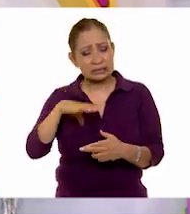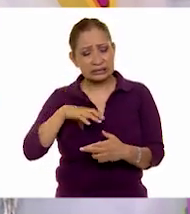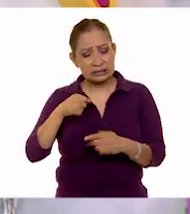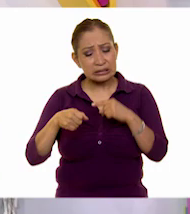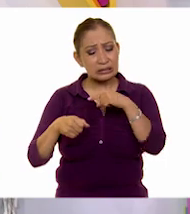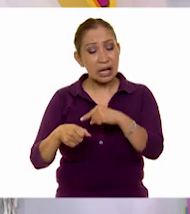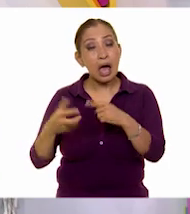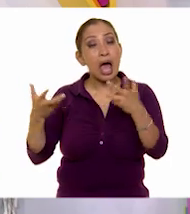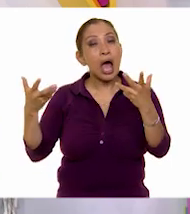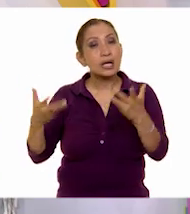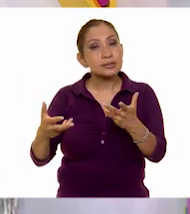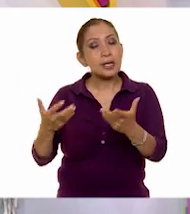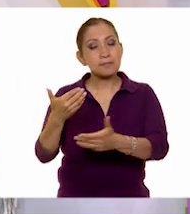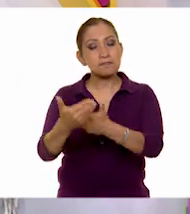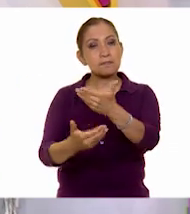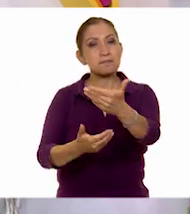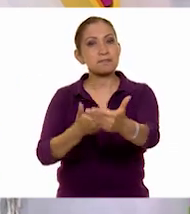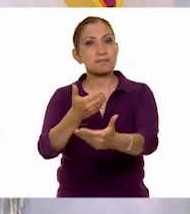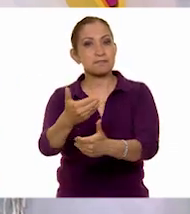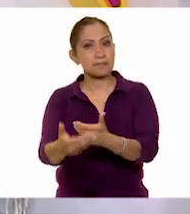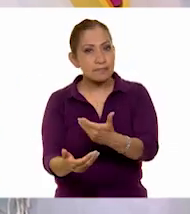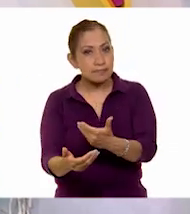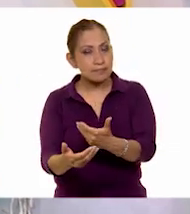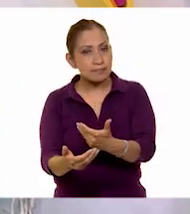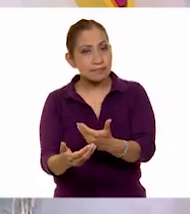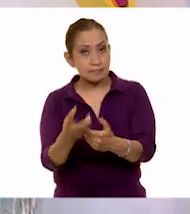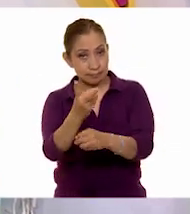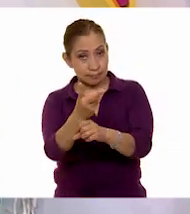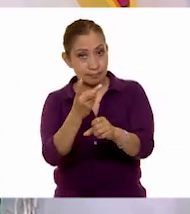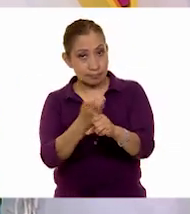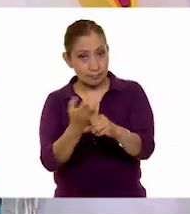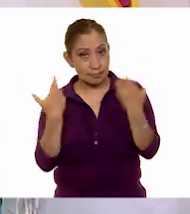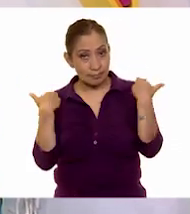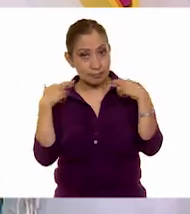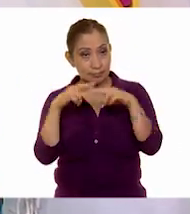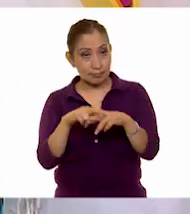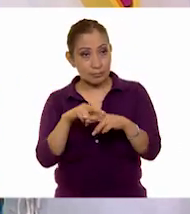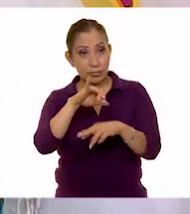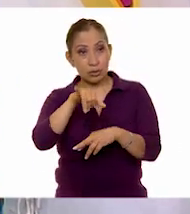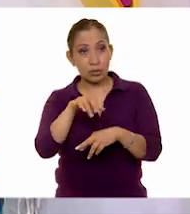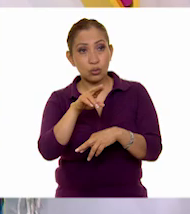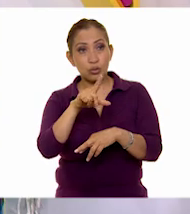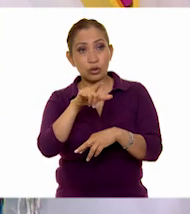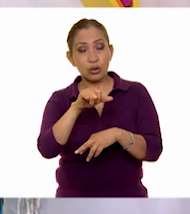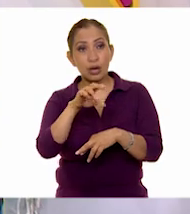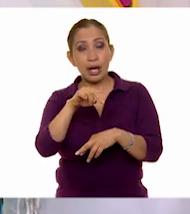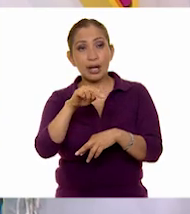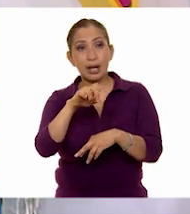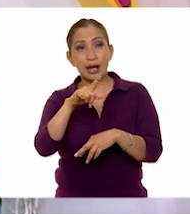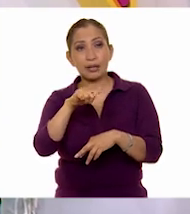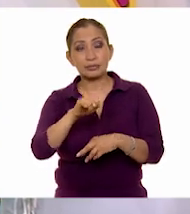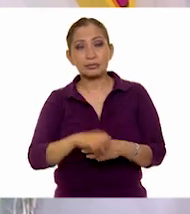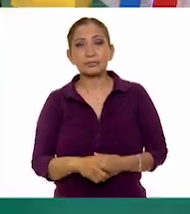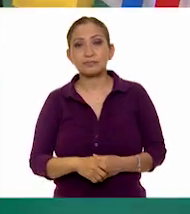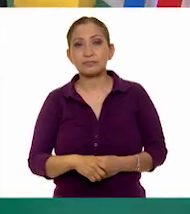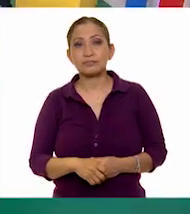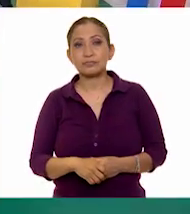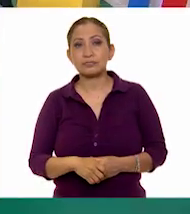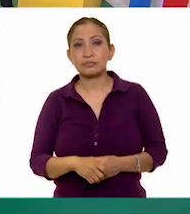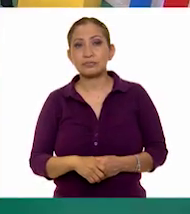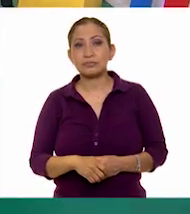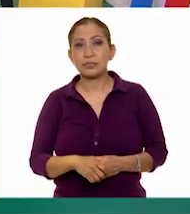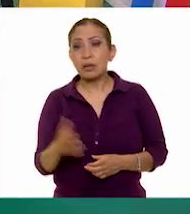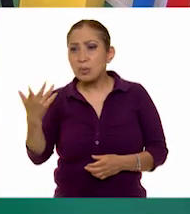se desarrolla. Así es de que invitamos al maestro Julio Canales. Claro. ¿Si vamos a buscar tú y yo